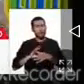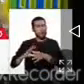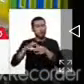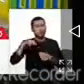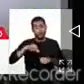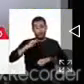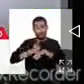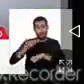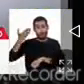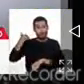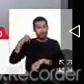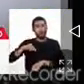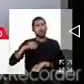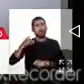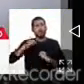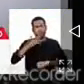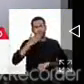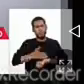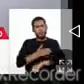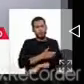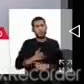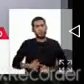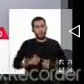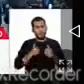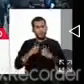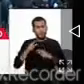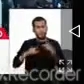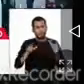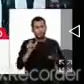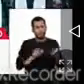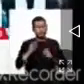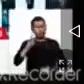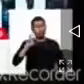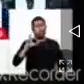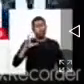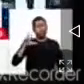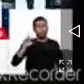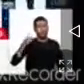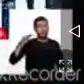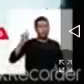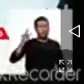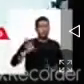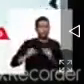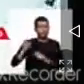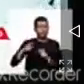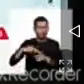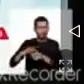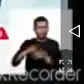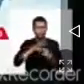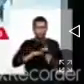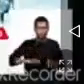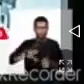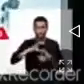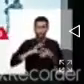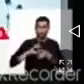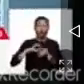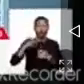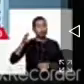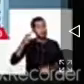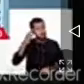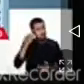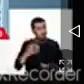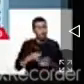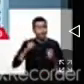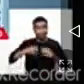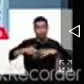su fundación, la mejora de la calidad de vida de los más de 230 millones de ciudadanos que sumamos en conjunto. Por eso,